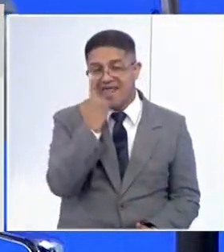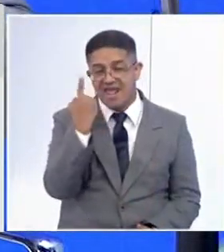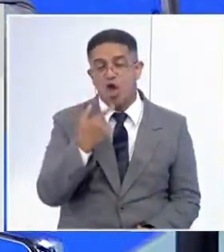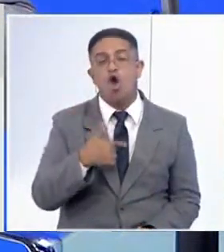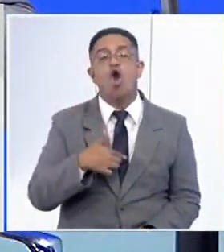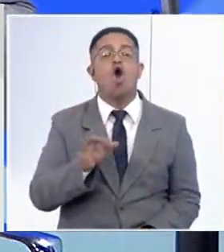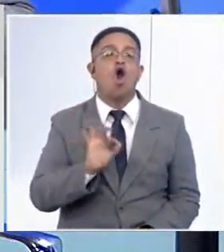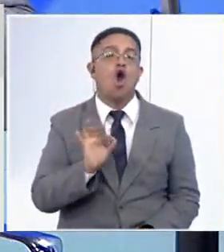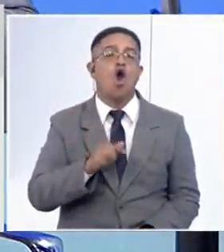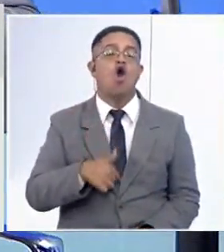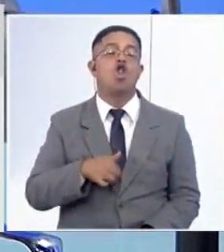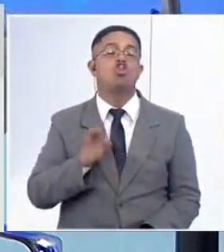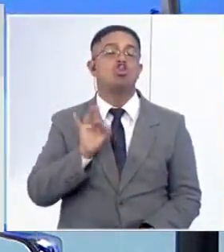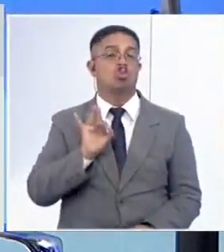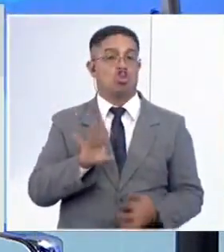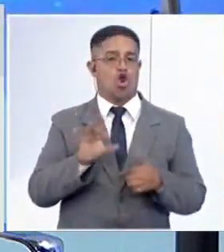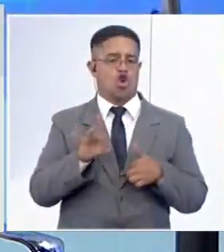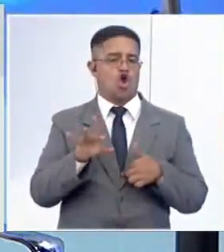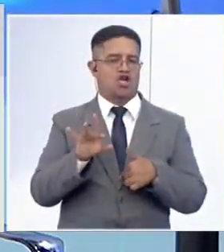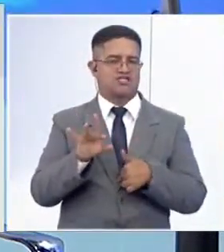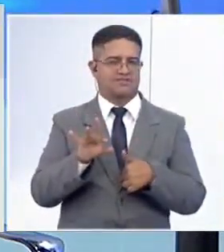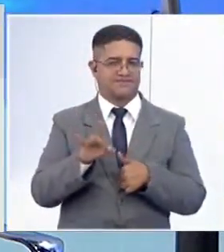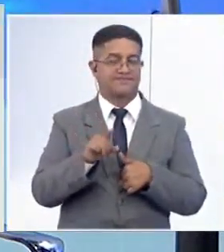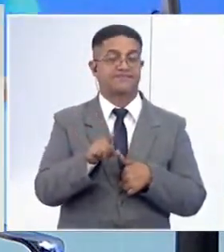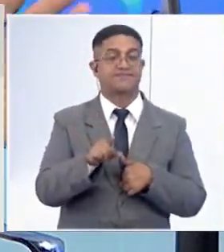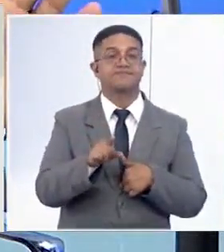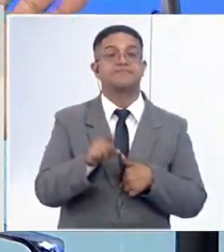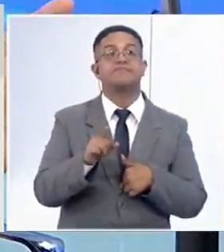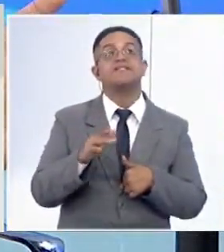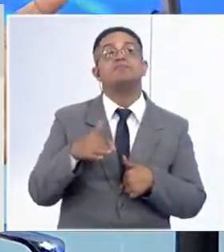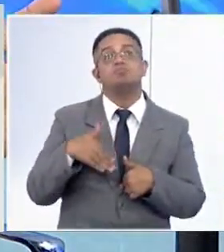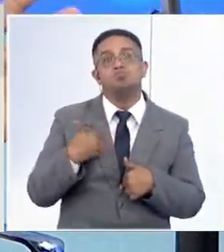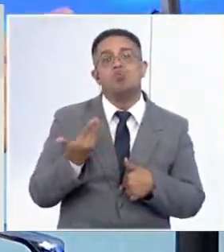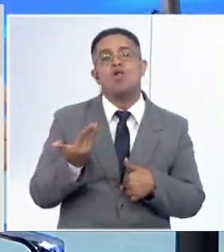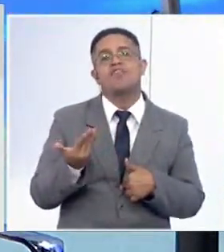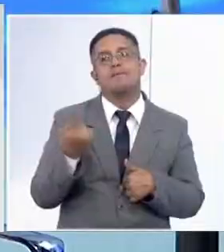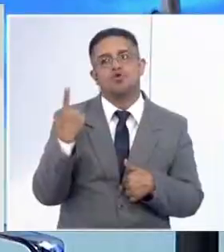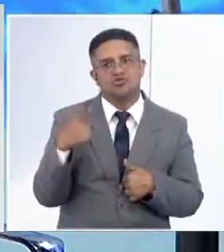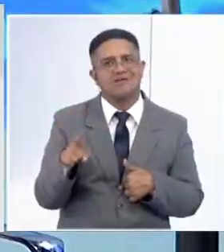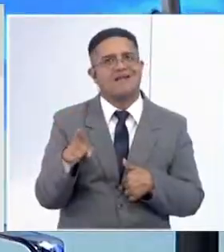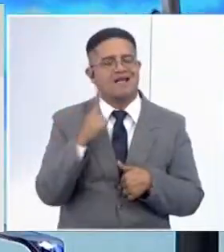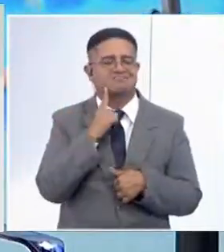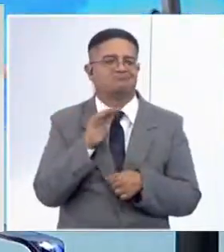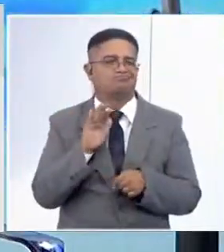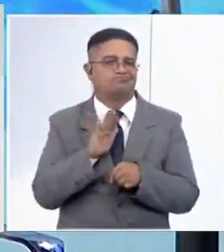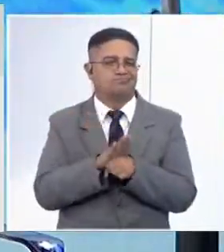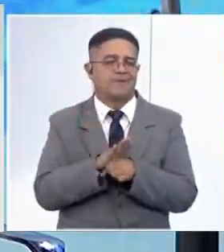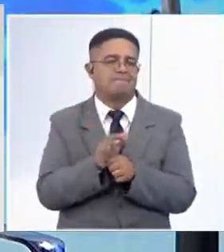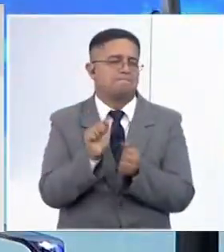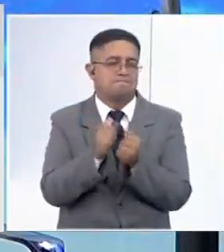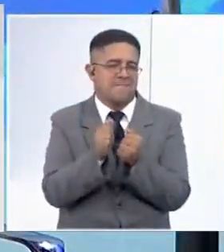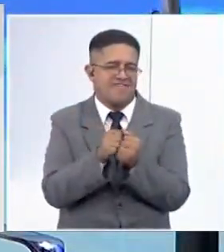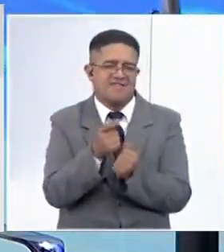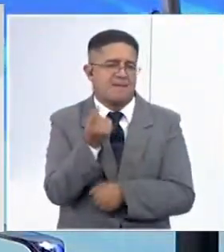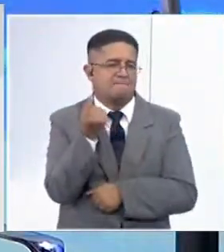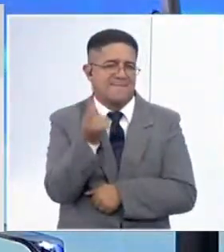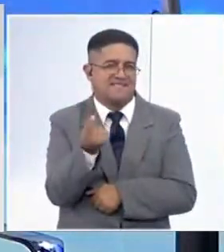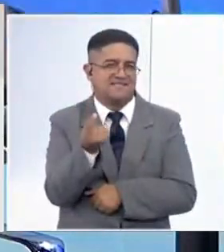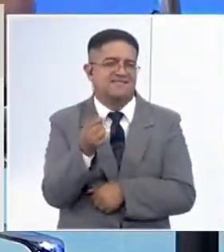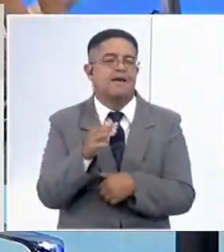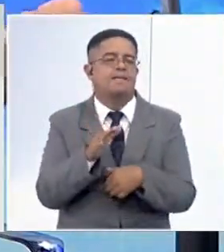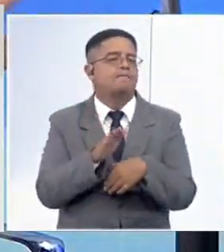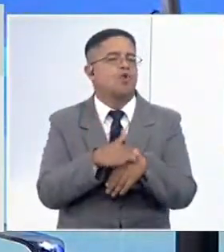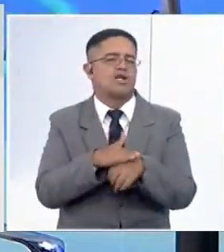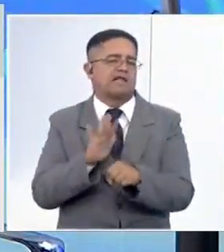lo que llaman los pacientes la boca del estómago, que es el epigastro, y podemos estar en presencia de una coledocolitiasis, pero no francamente marcada porque no está haciendo la